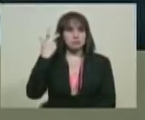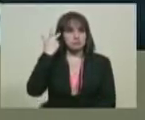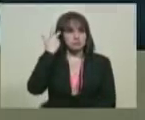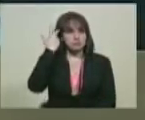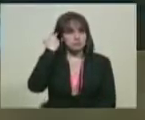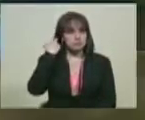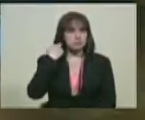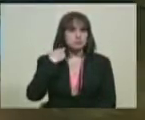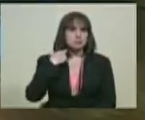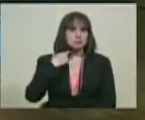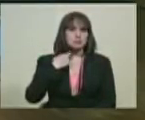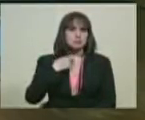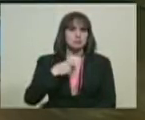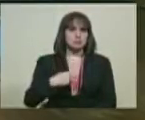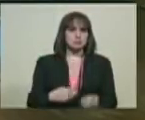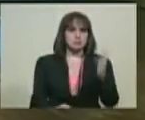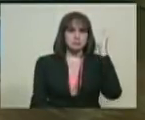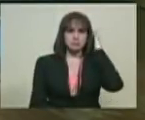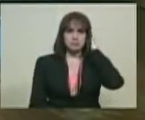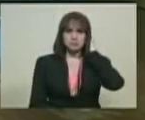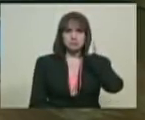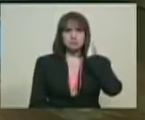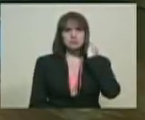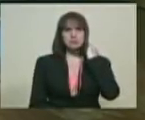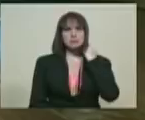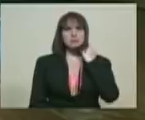¿Cómo? Ven acá.